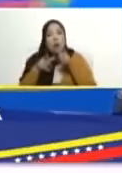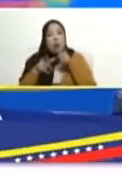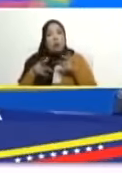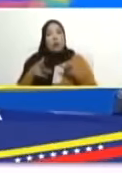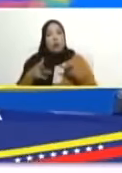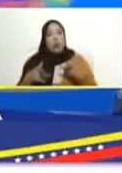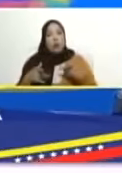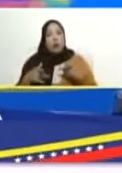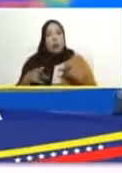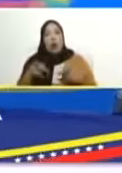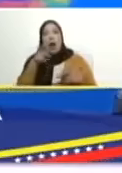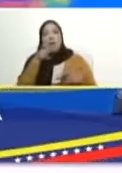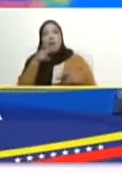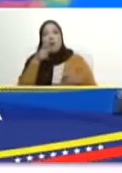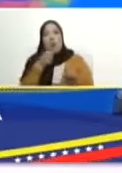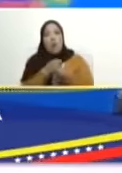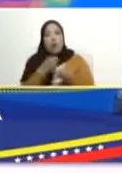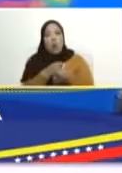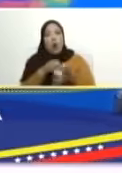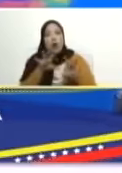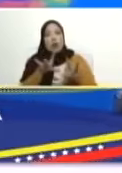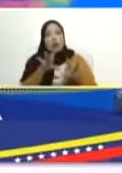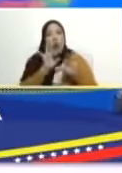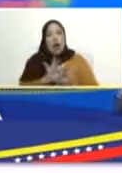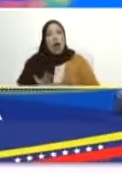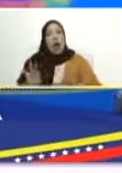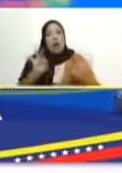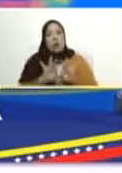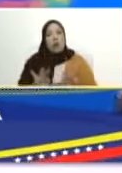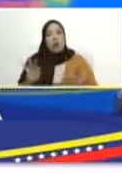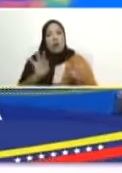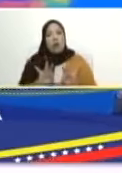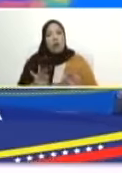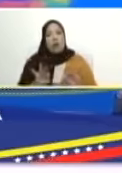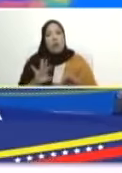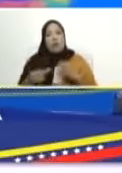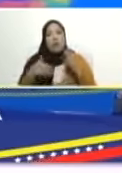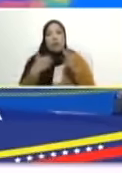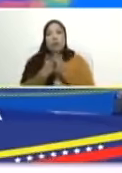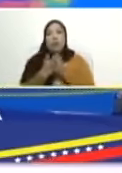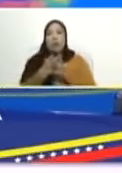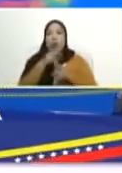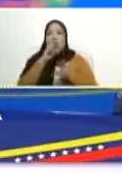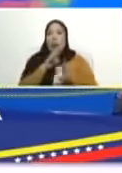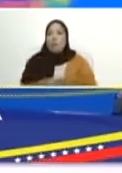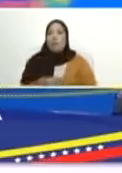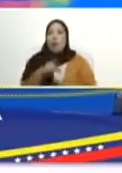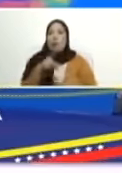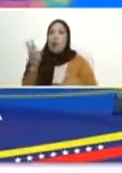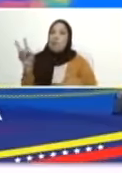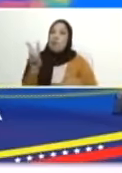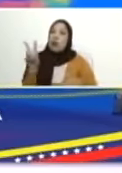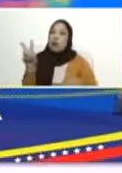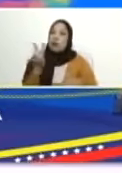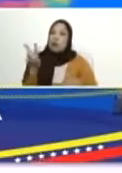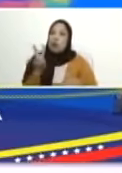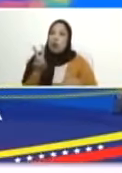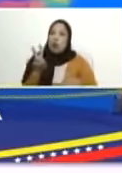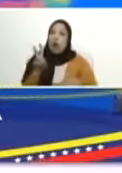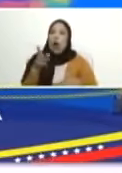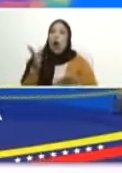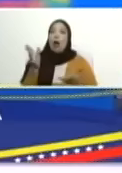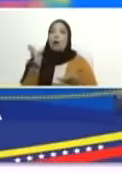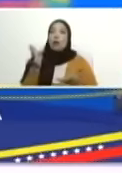Y cuando le preguntan al secretario de Estado, que ya no tenía ese cargo, él dice: miren, no me pregunten, porque si yo respondo, los venezolanos se van a dar cuenta de que yo los